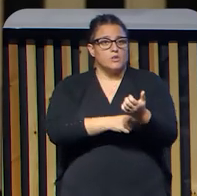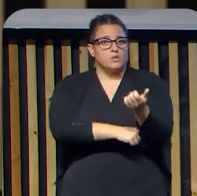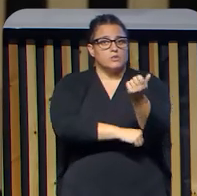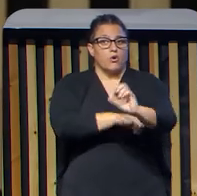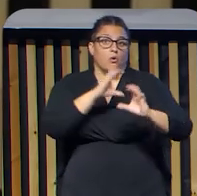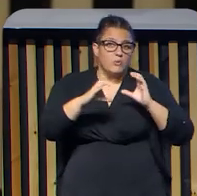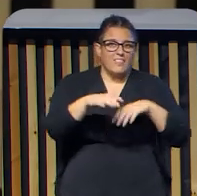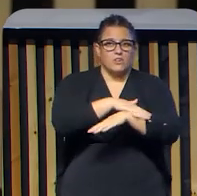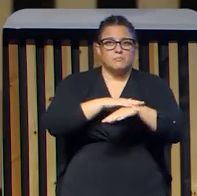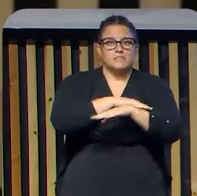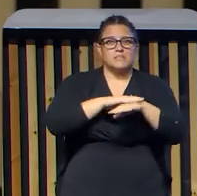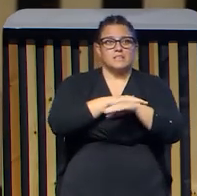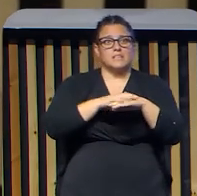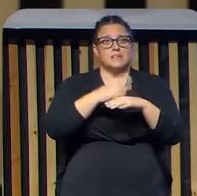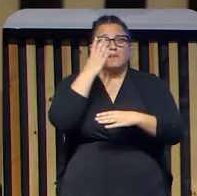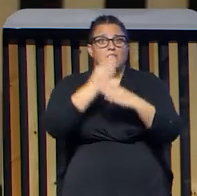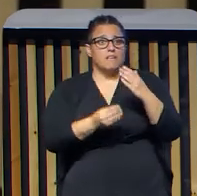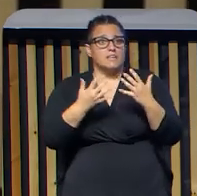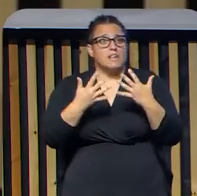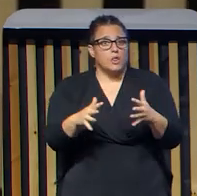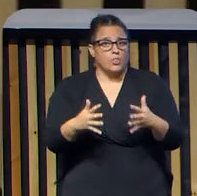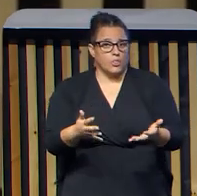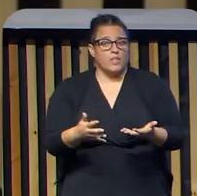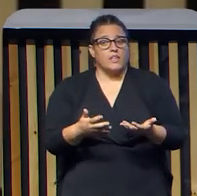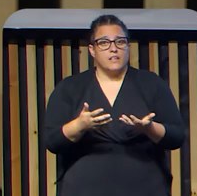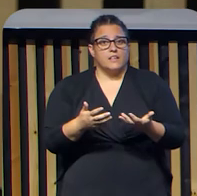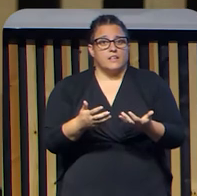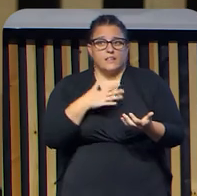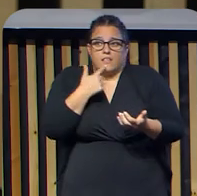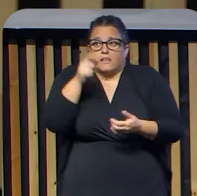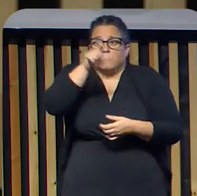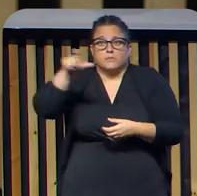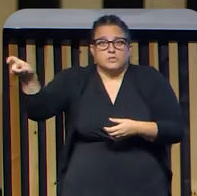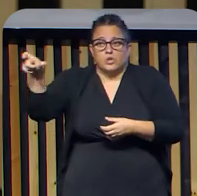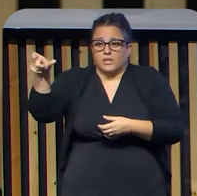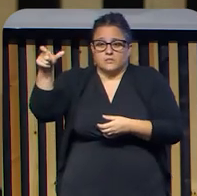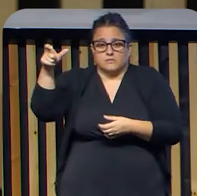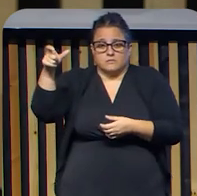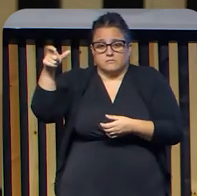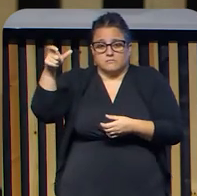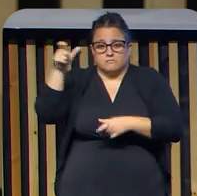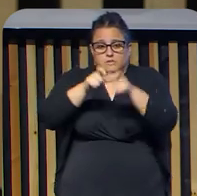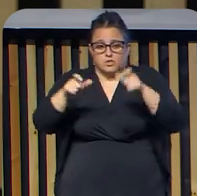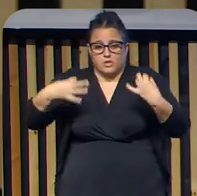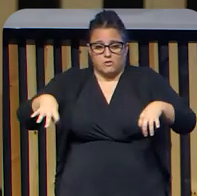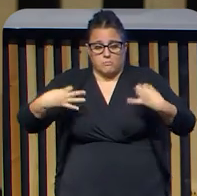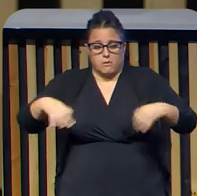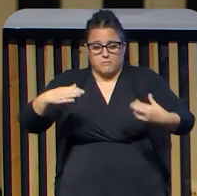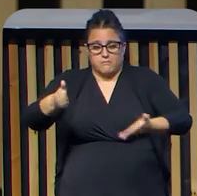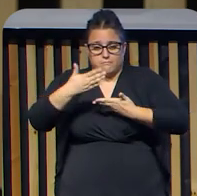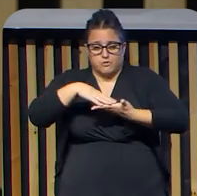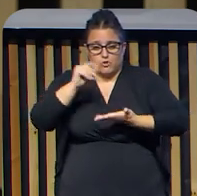y que nos lo diga la propia sindicatura porque ellos ya tienen localizado donde